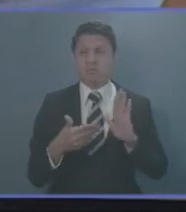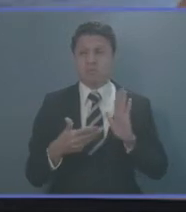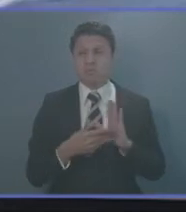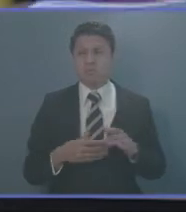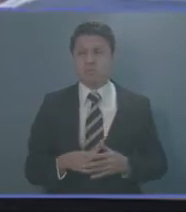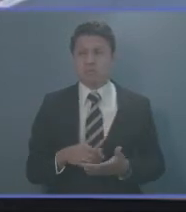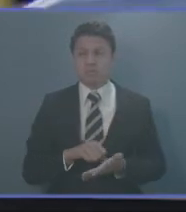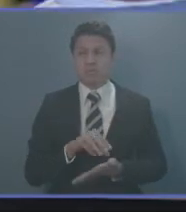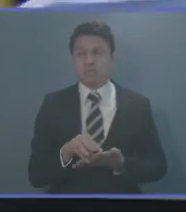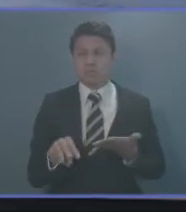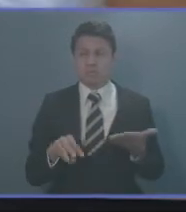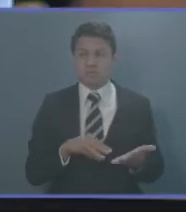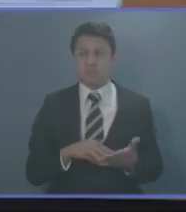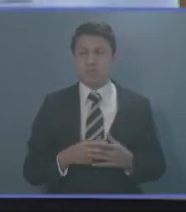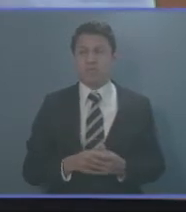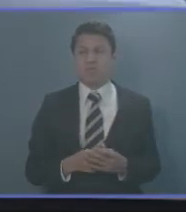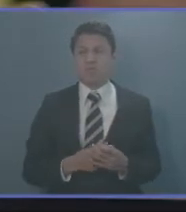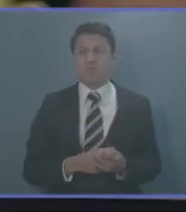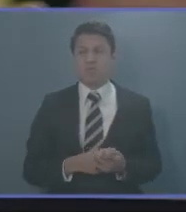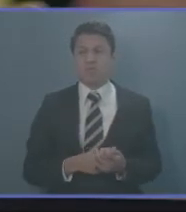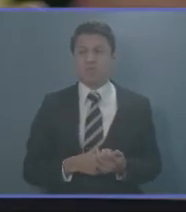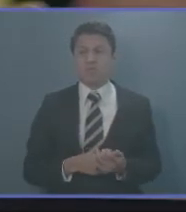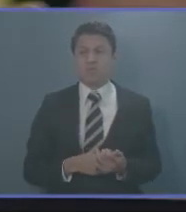contravenciones municipales.